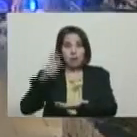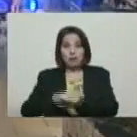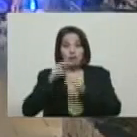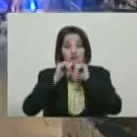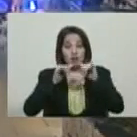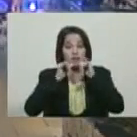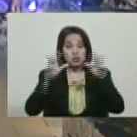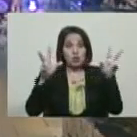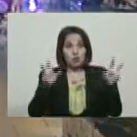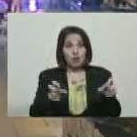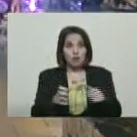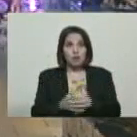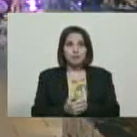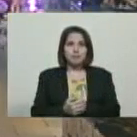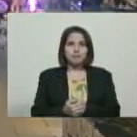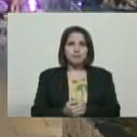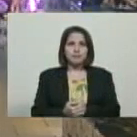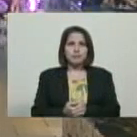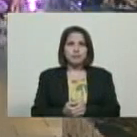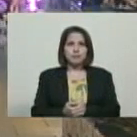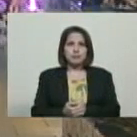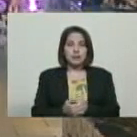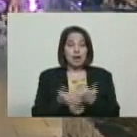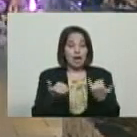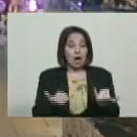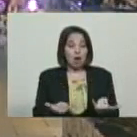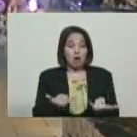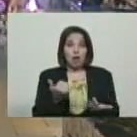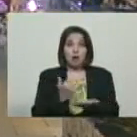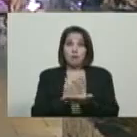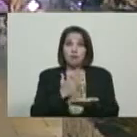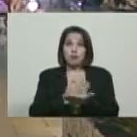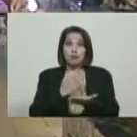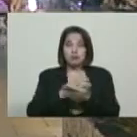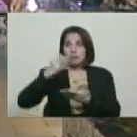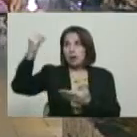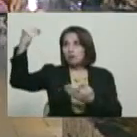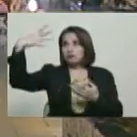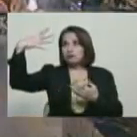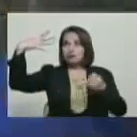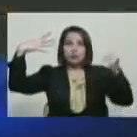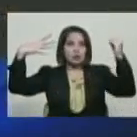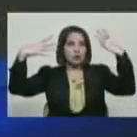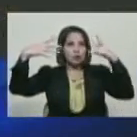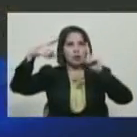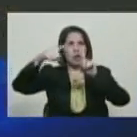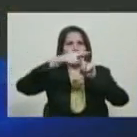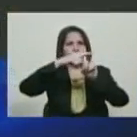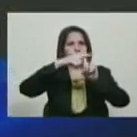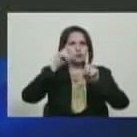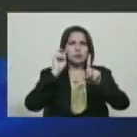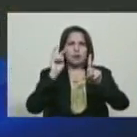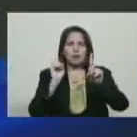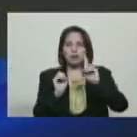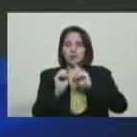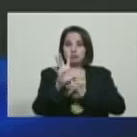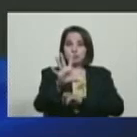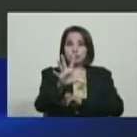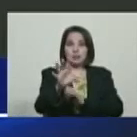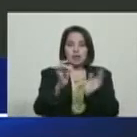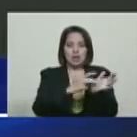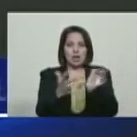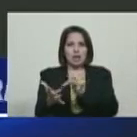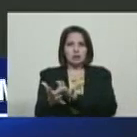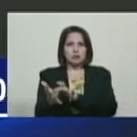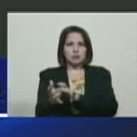Y bueno, vamos a proceder entonces, como siempre, al encendido de la cruz de nuestro Señor Jesucristo, en